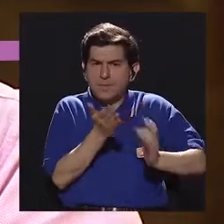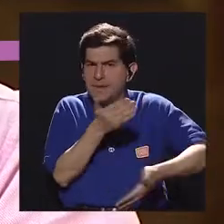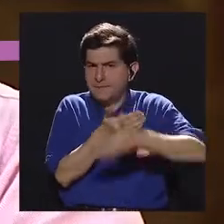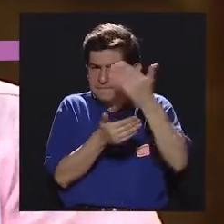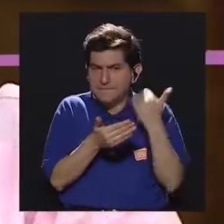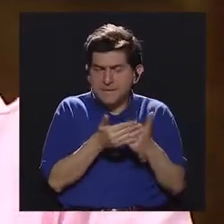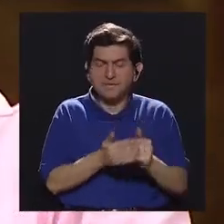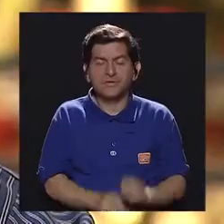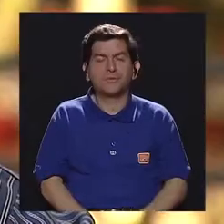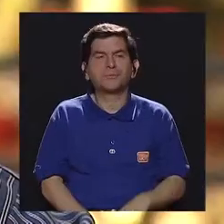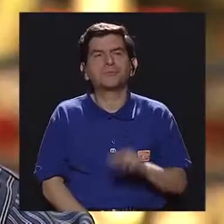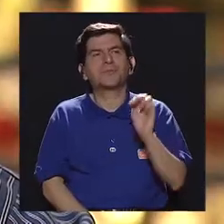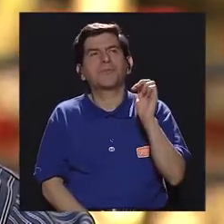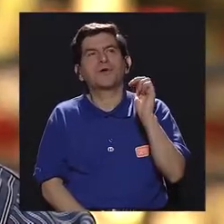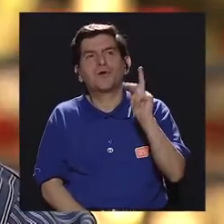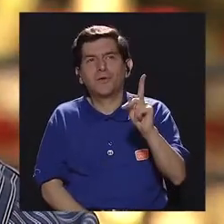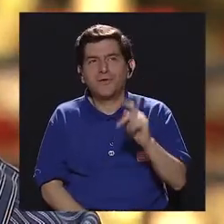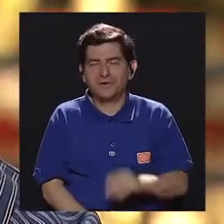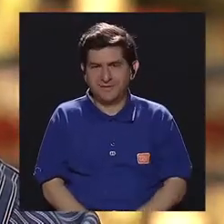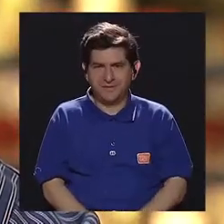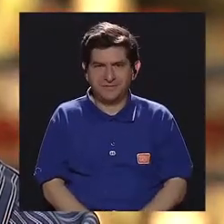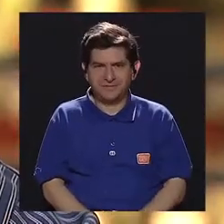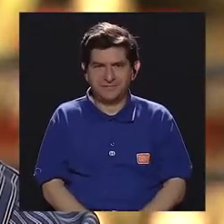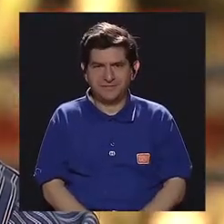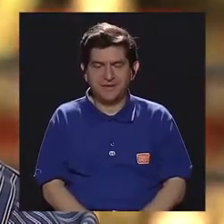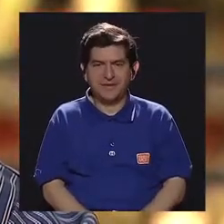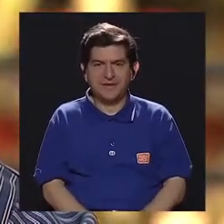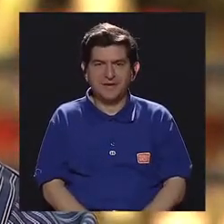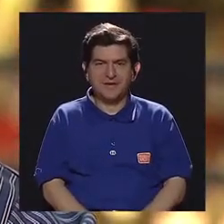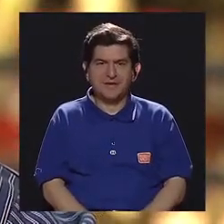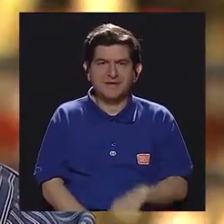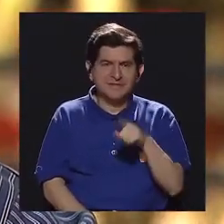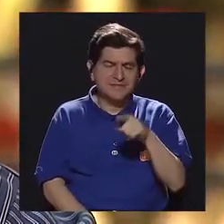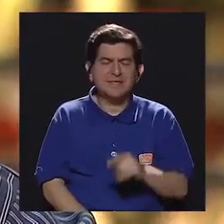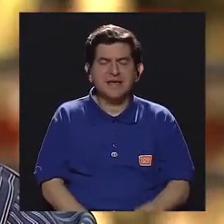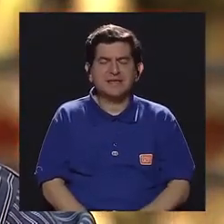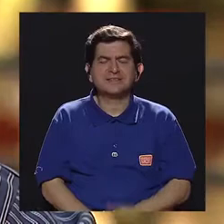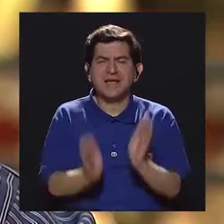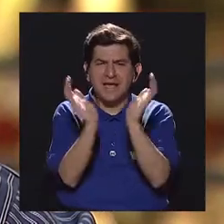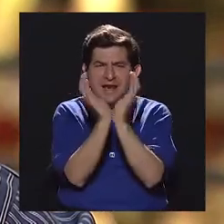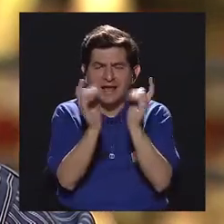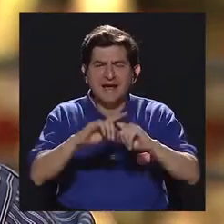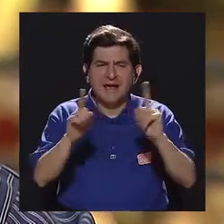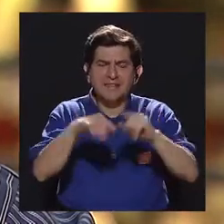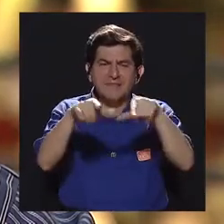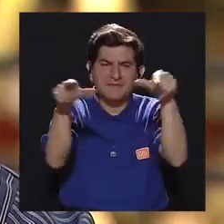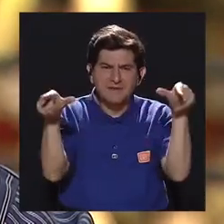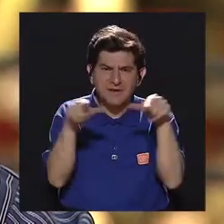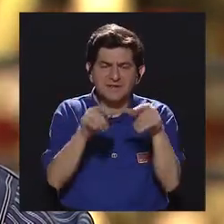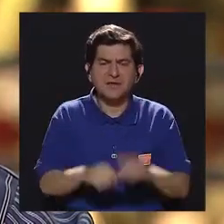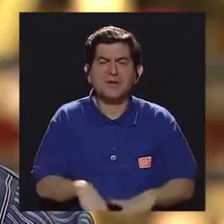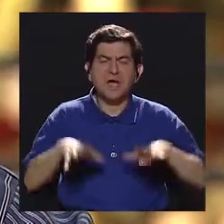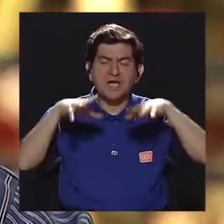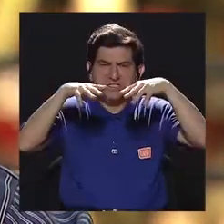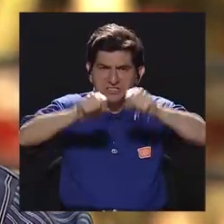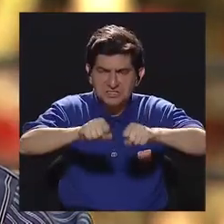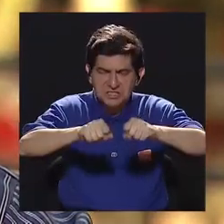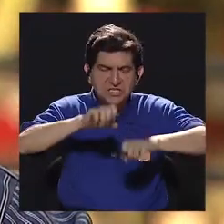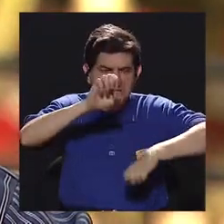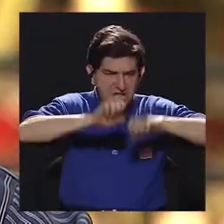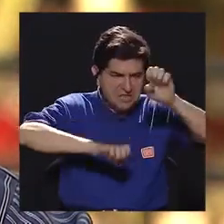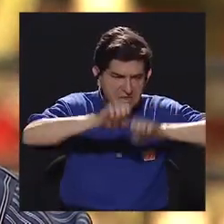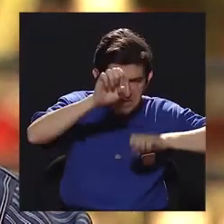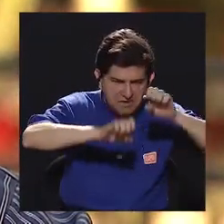medicamento previo? Ok, mira, si te los van a quitar en la seguridad social, hay muchos lugares donde te hacen una cita